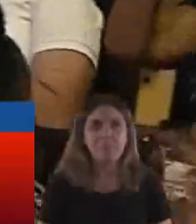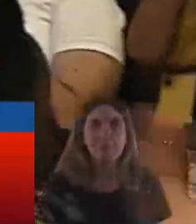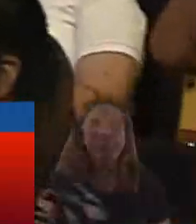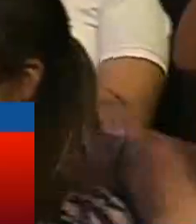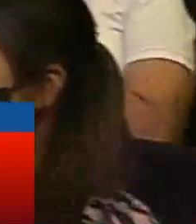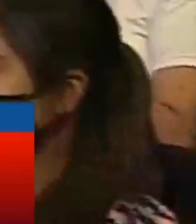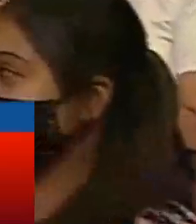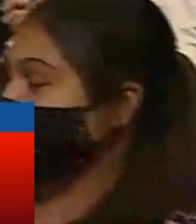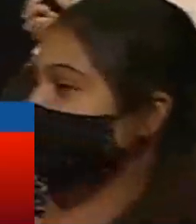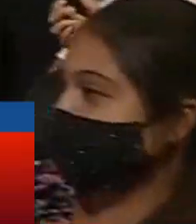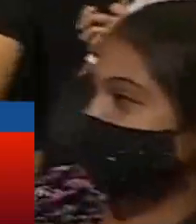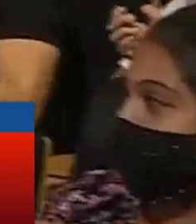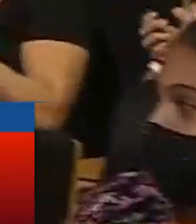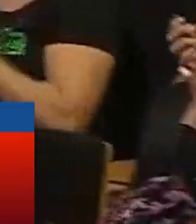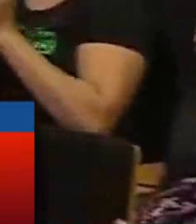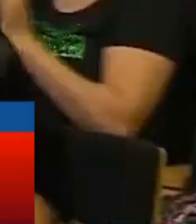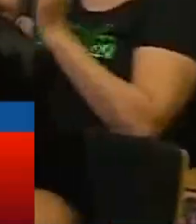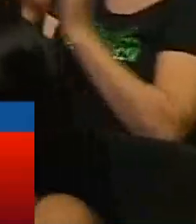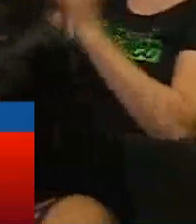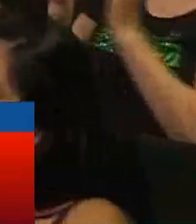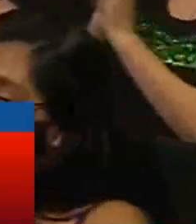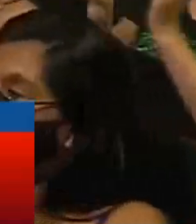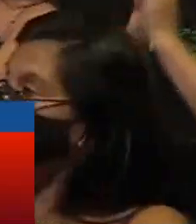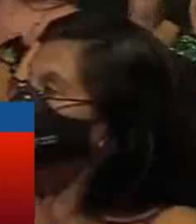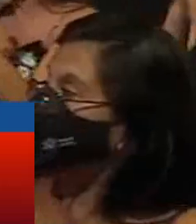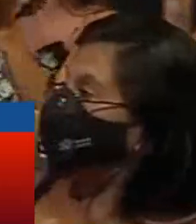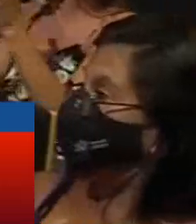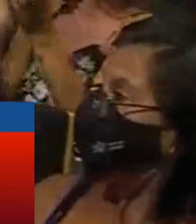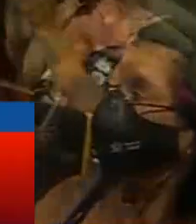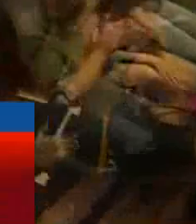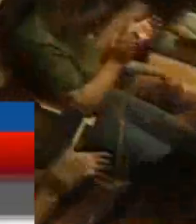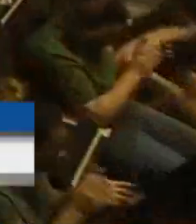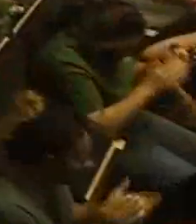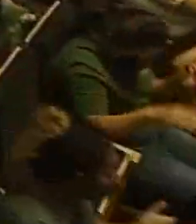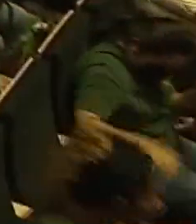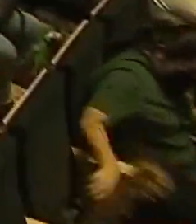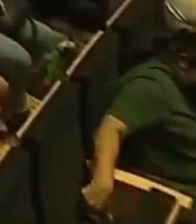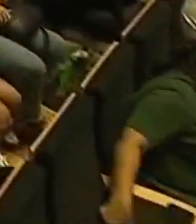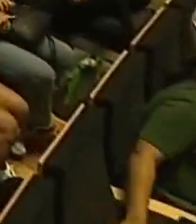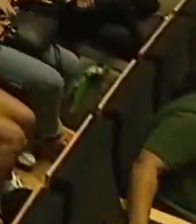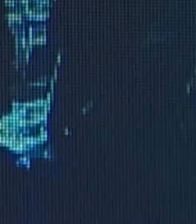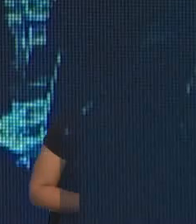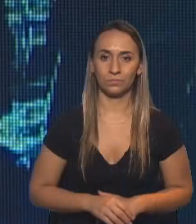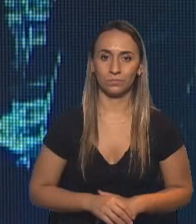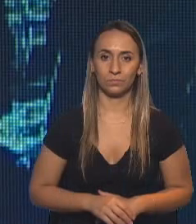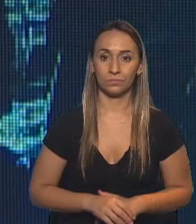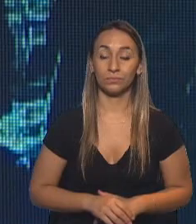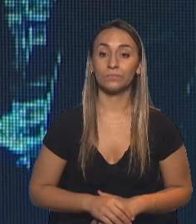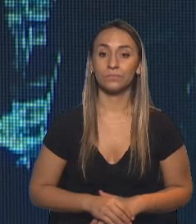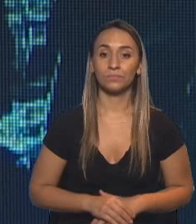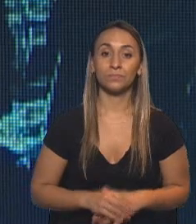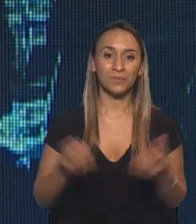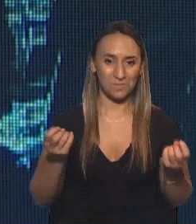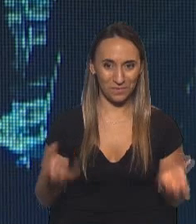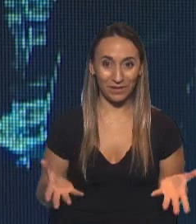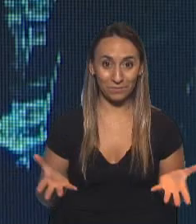Con las palabras del señor presidente de la Nación.